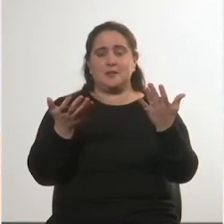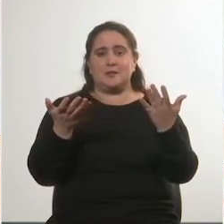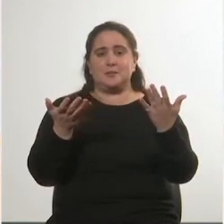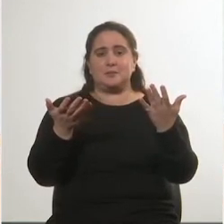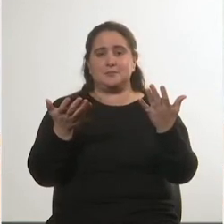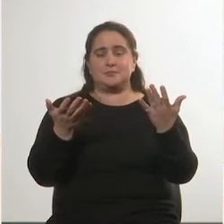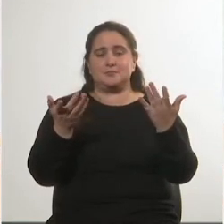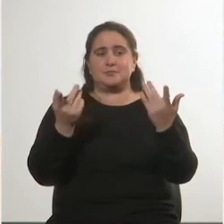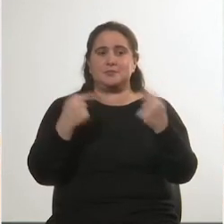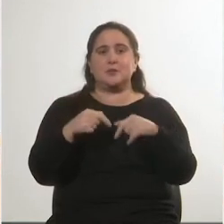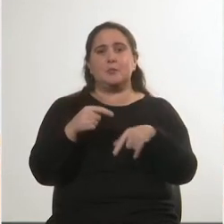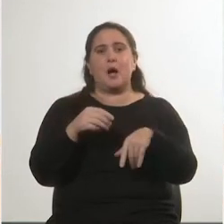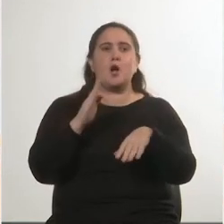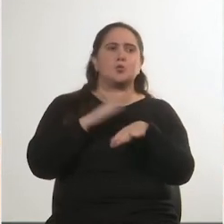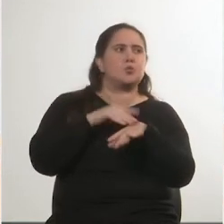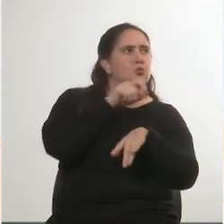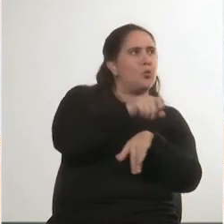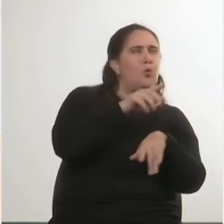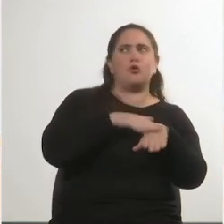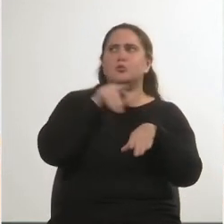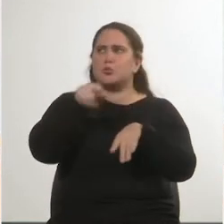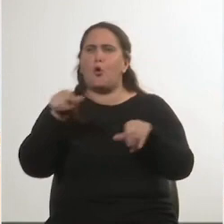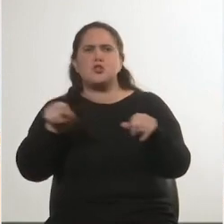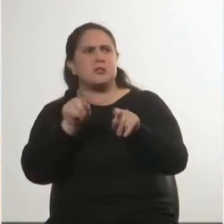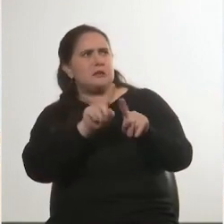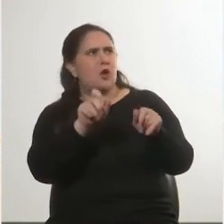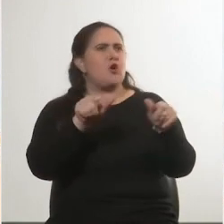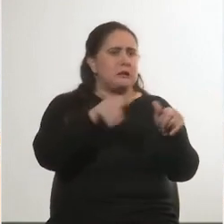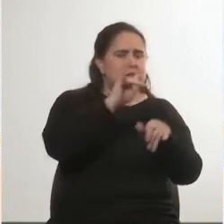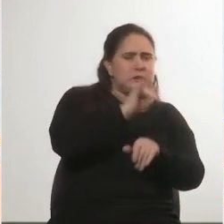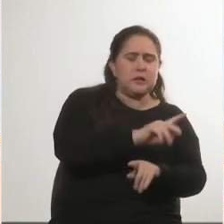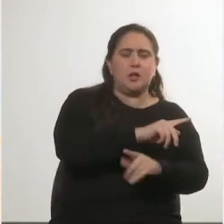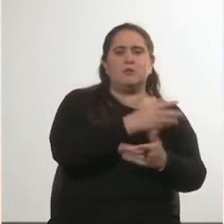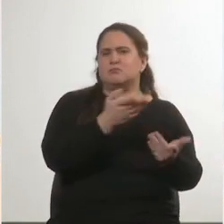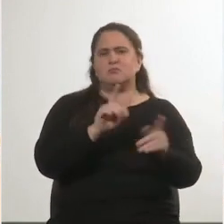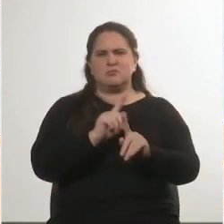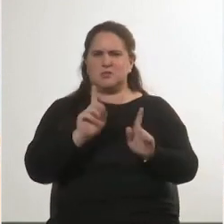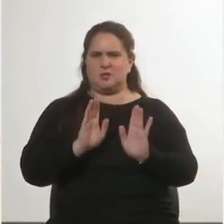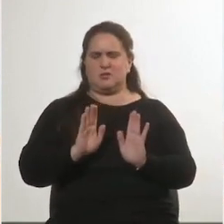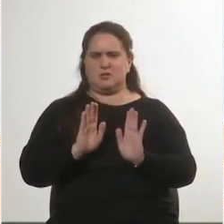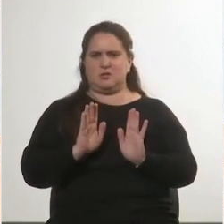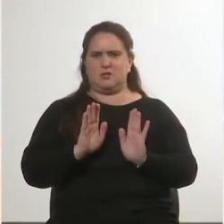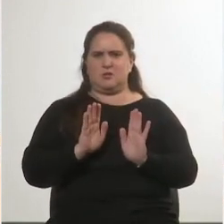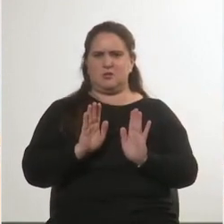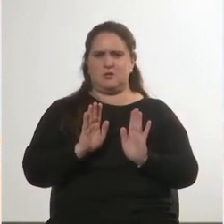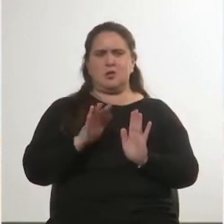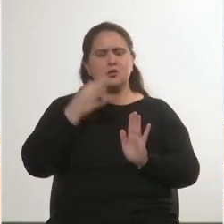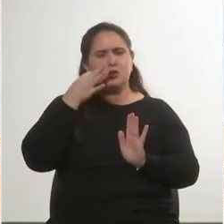con pasar cuentas de lo que se hizo y lo que no se hizo. Yo creo que no es